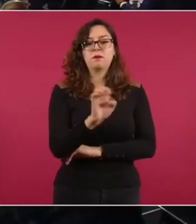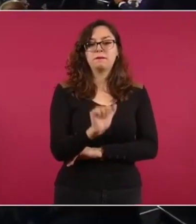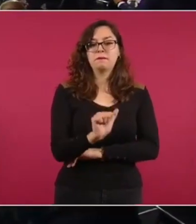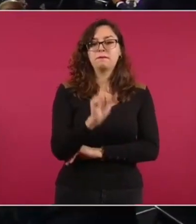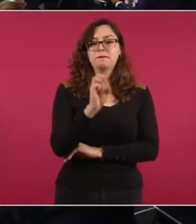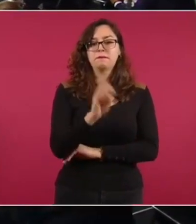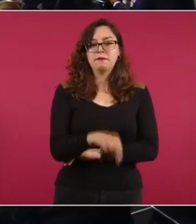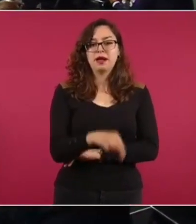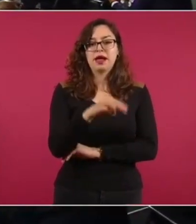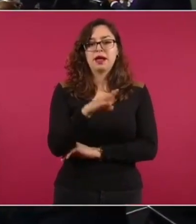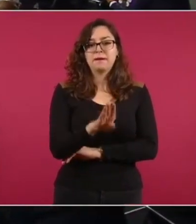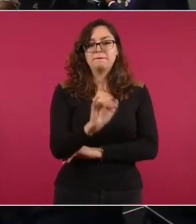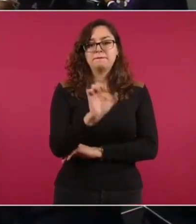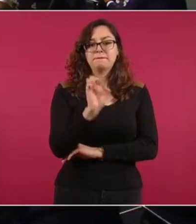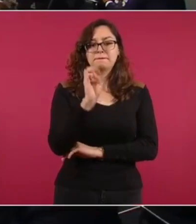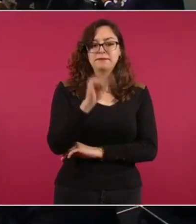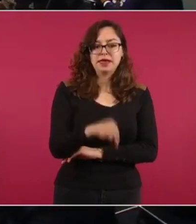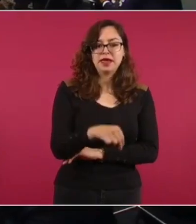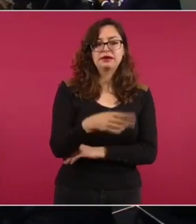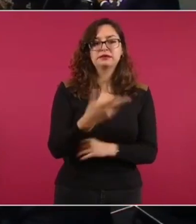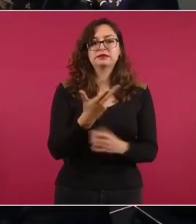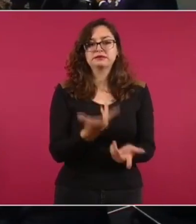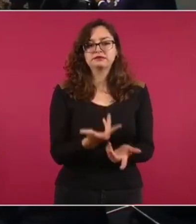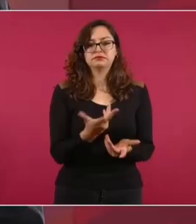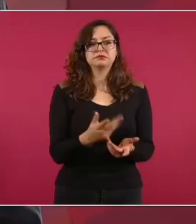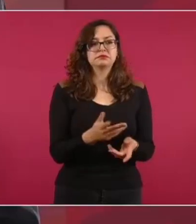y saca lo que por derecho le corresponde.